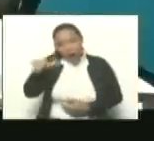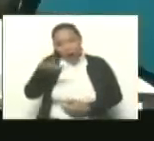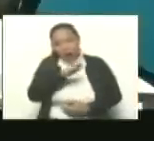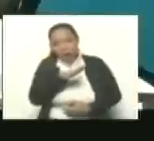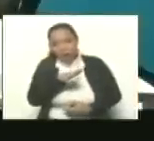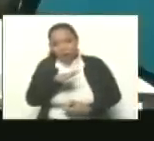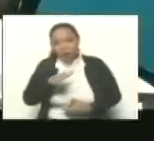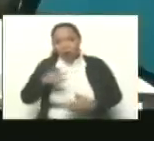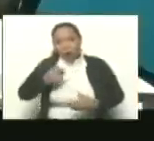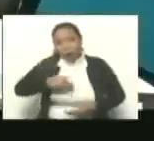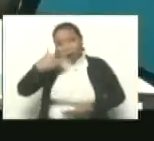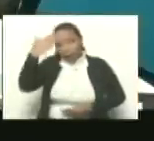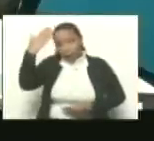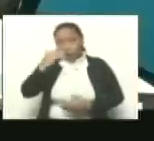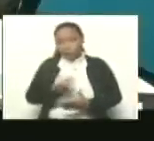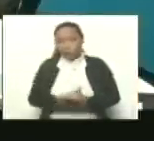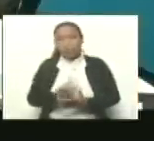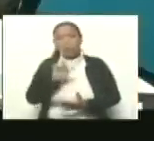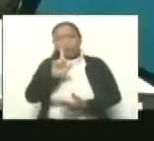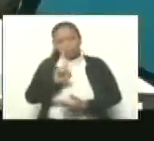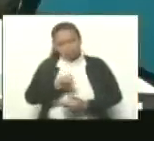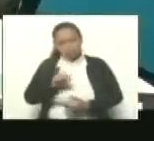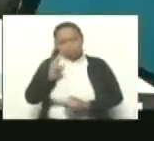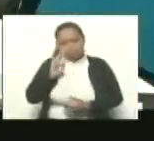también que